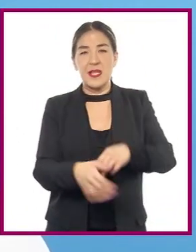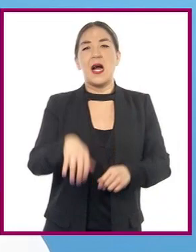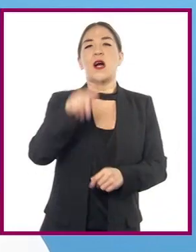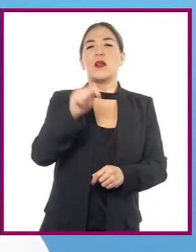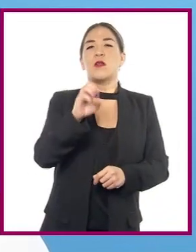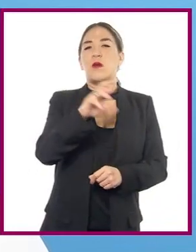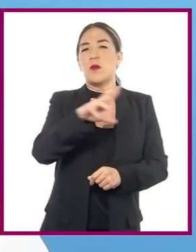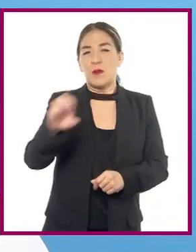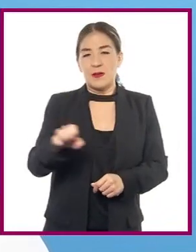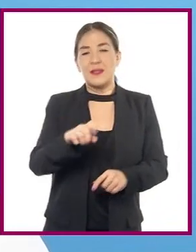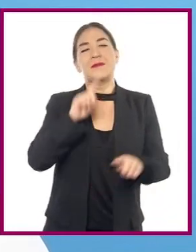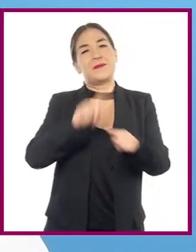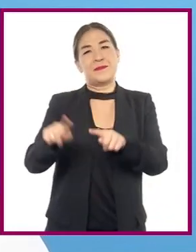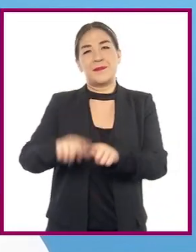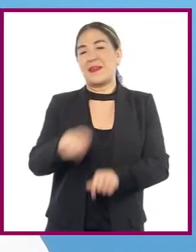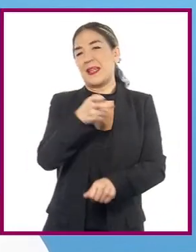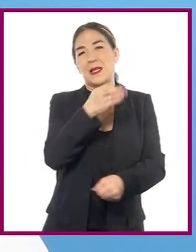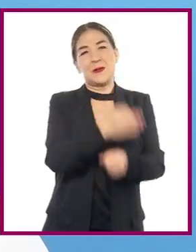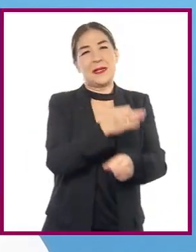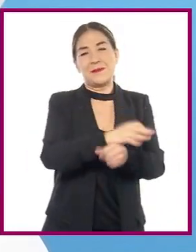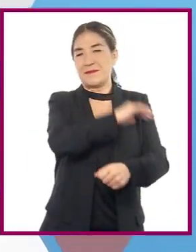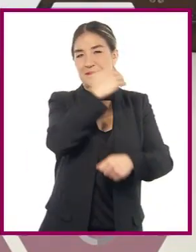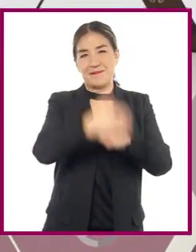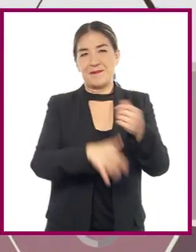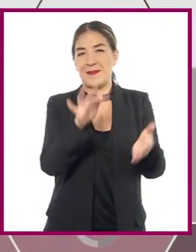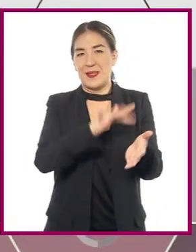otros. Hasta aquí la lectura.